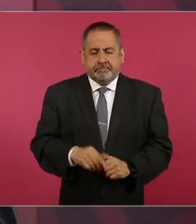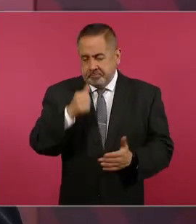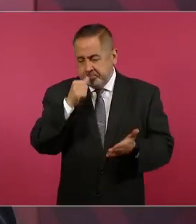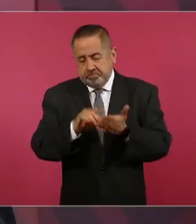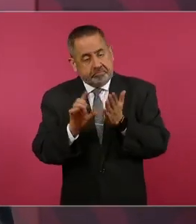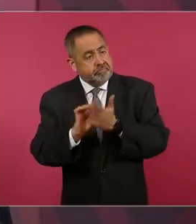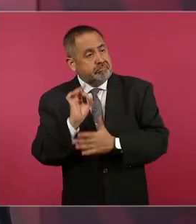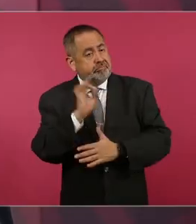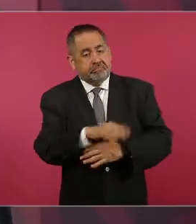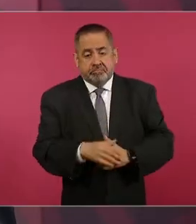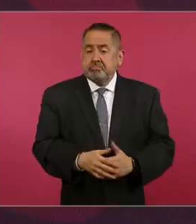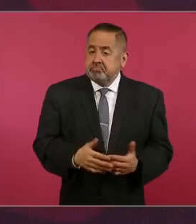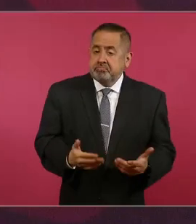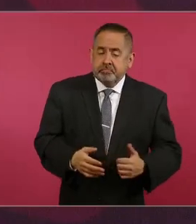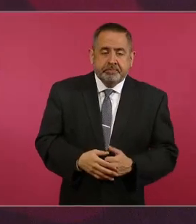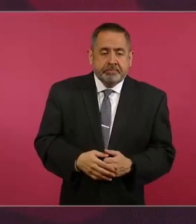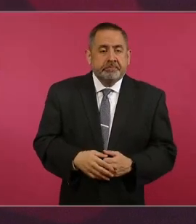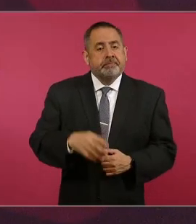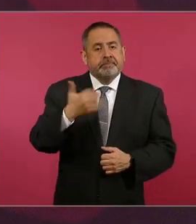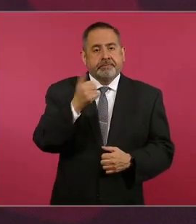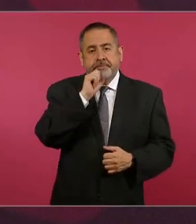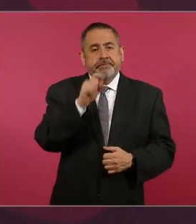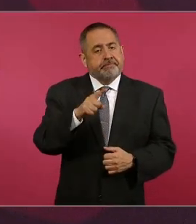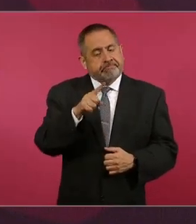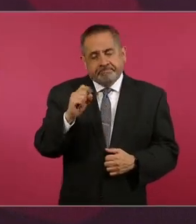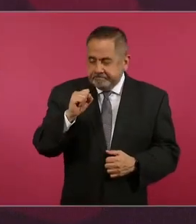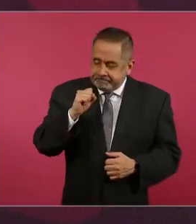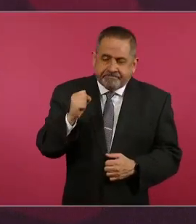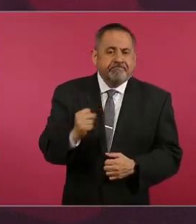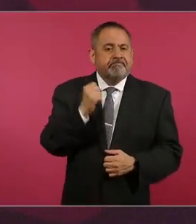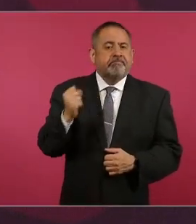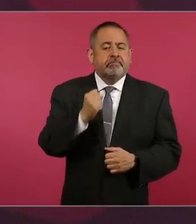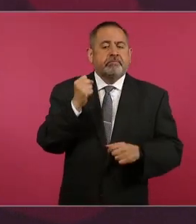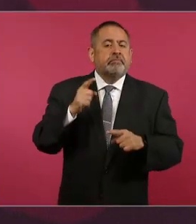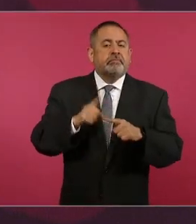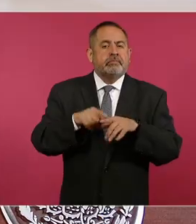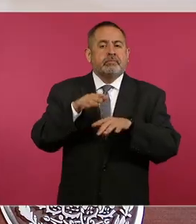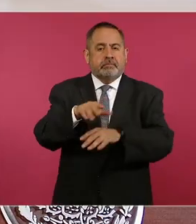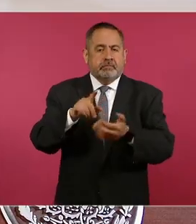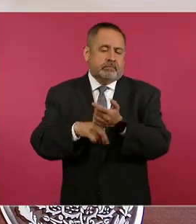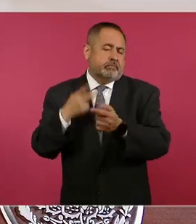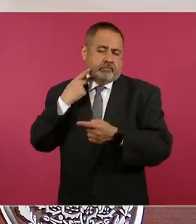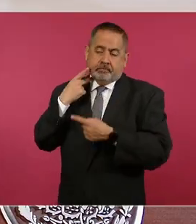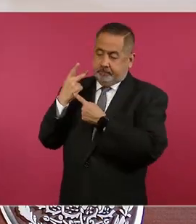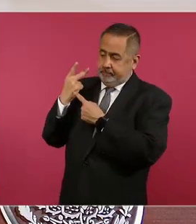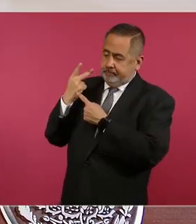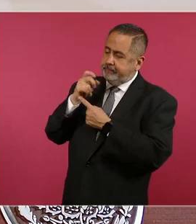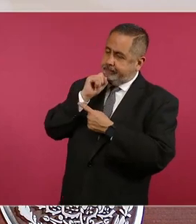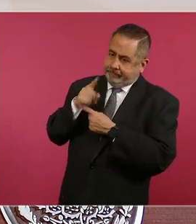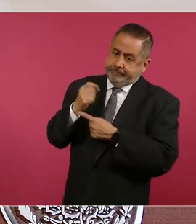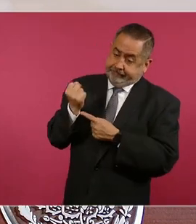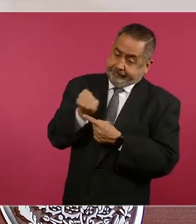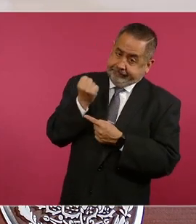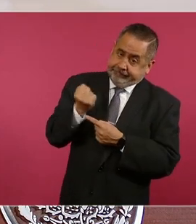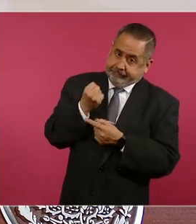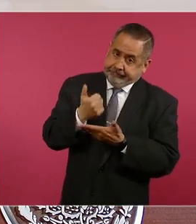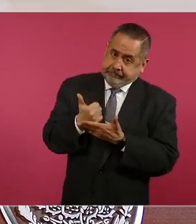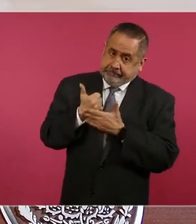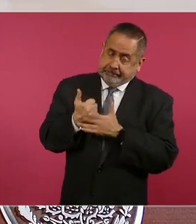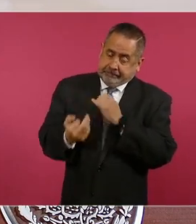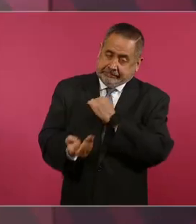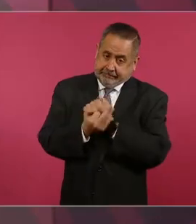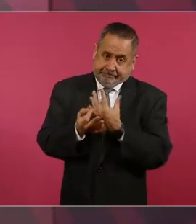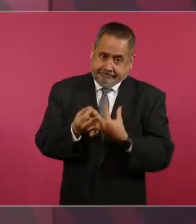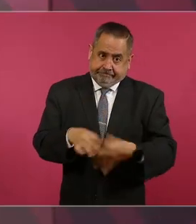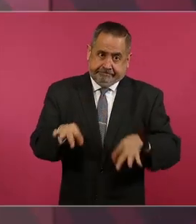tuvimos la suerte que en política juega un papel también